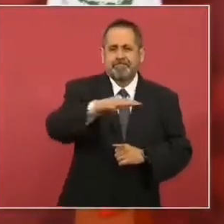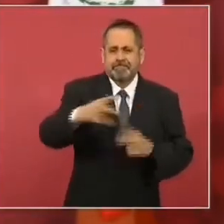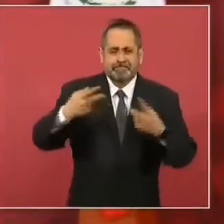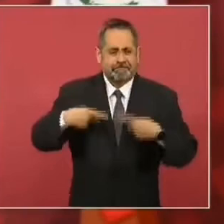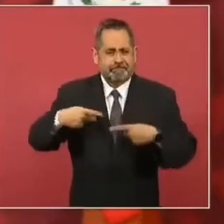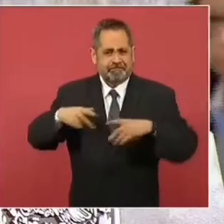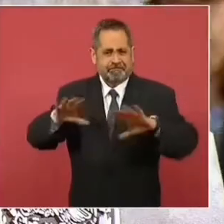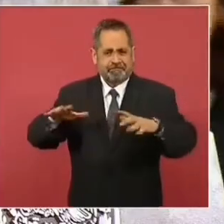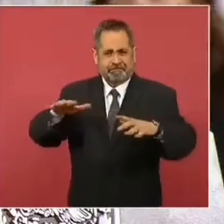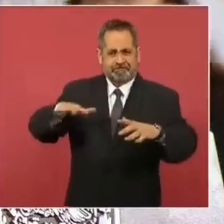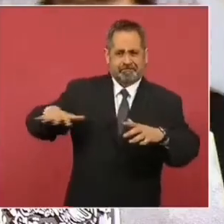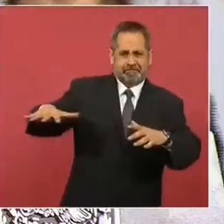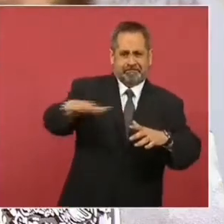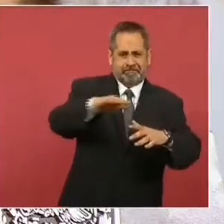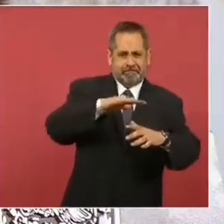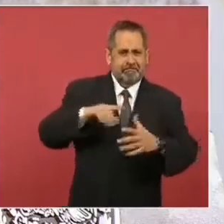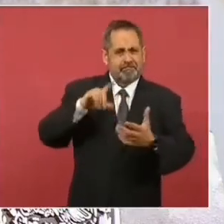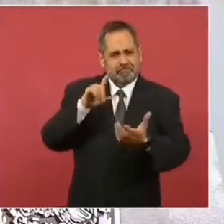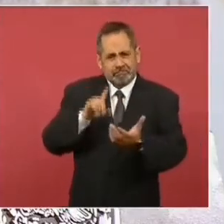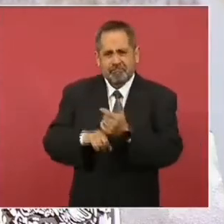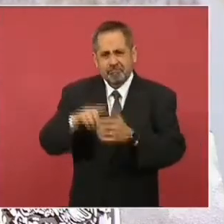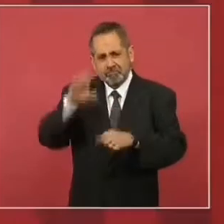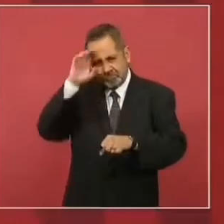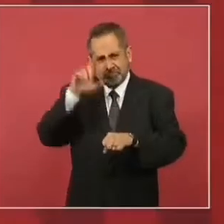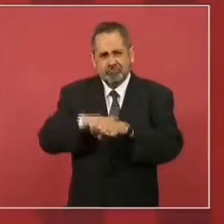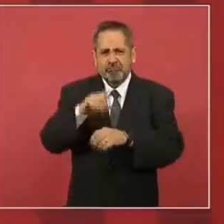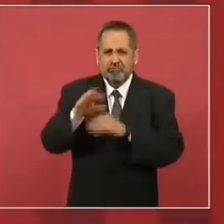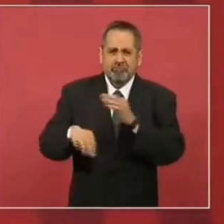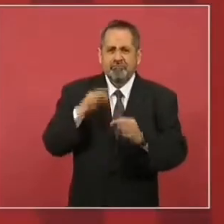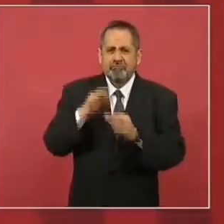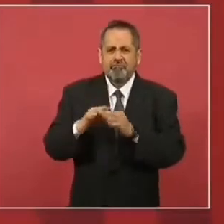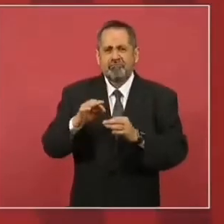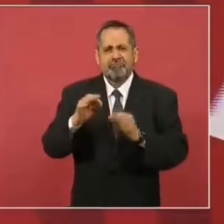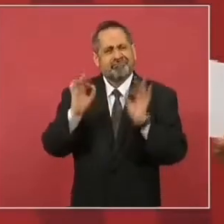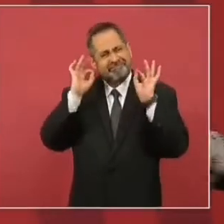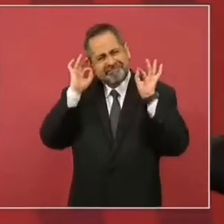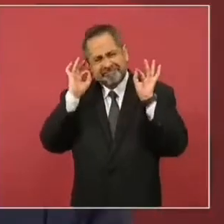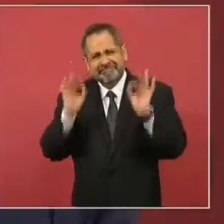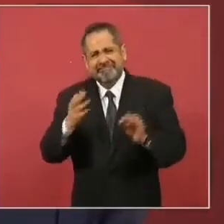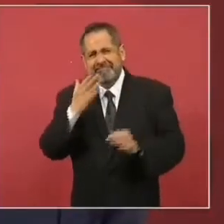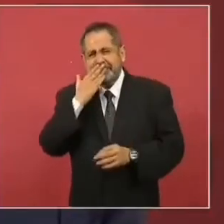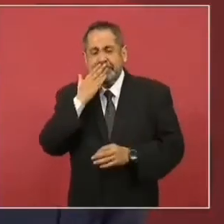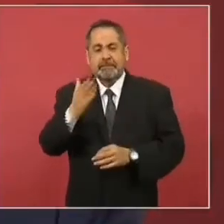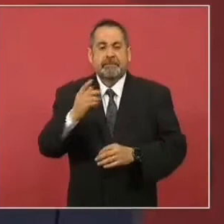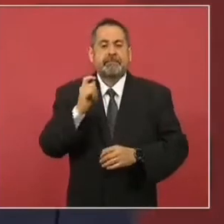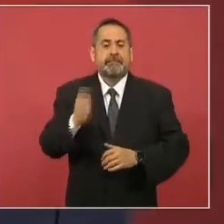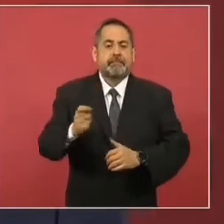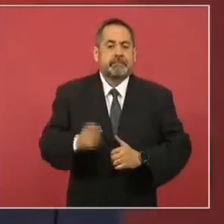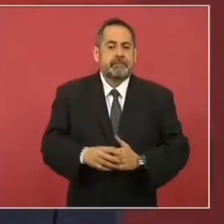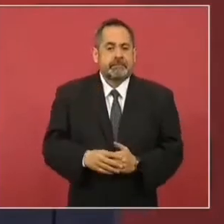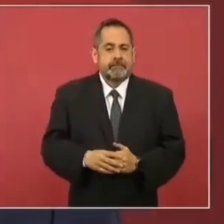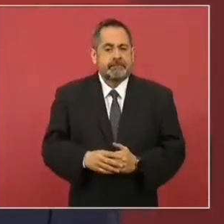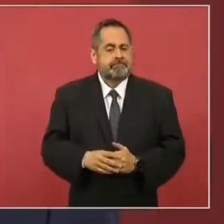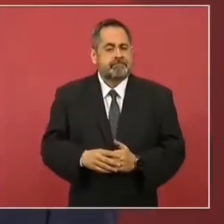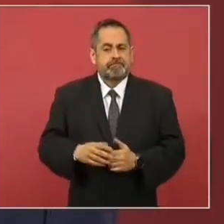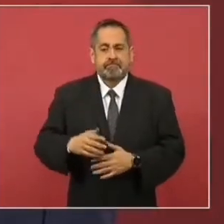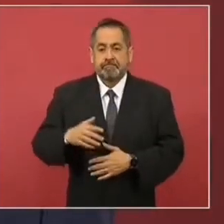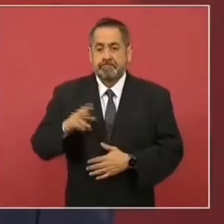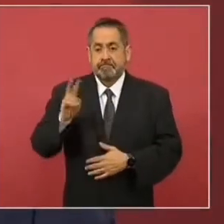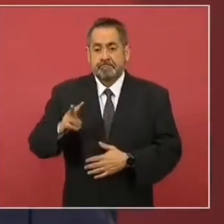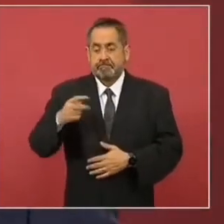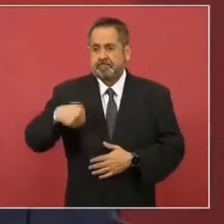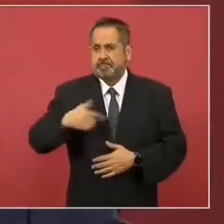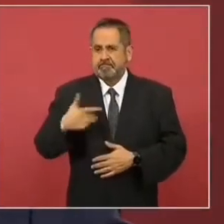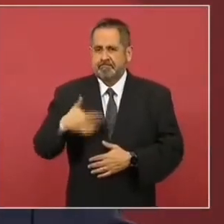tiene una gran reserva de valores culturales, morales, espirituales, que cuando se necesita